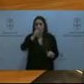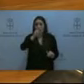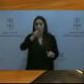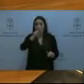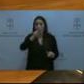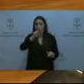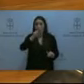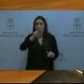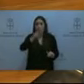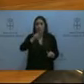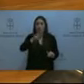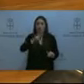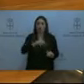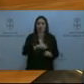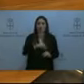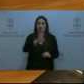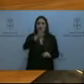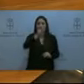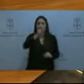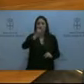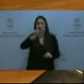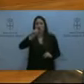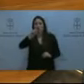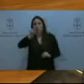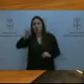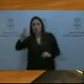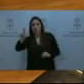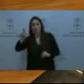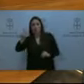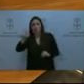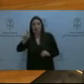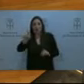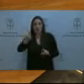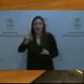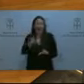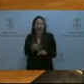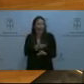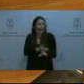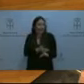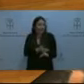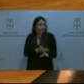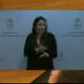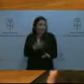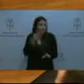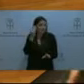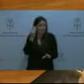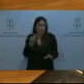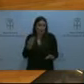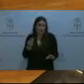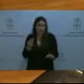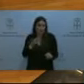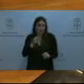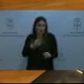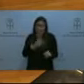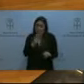del año 1921, antes, no digo que vaya a ser en el 21, pues parece que no será abierta, no podría ser abierta la